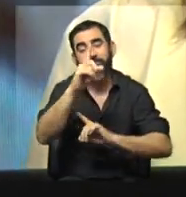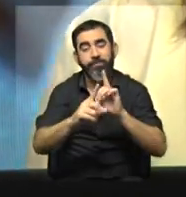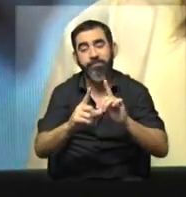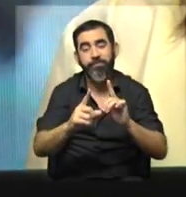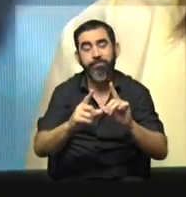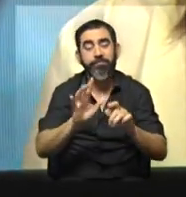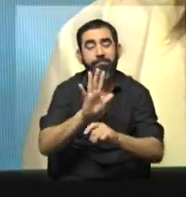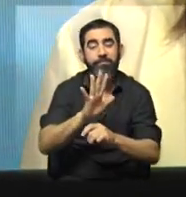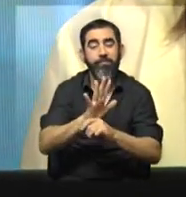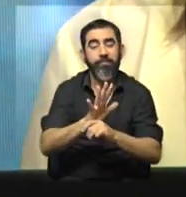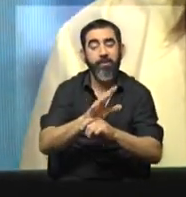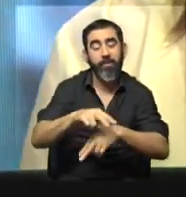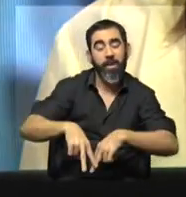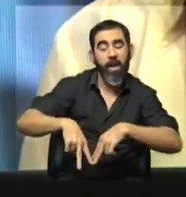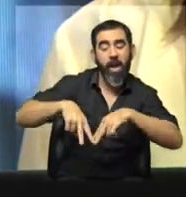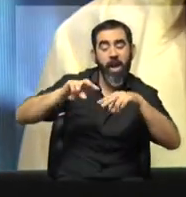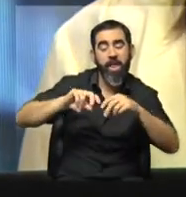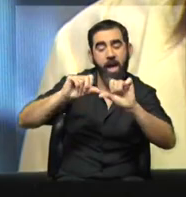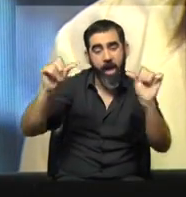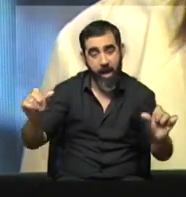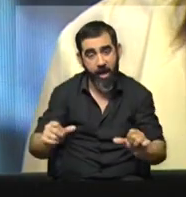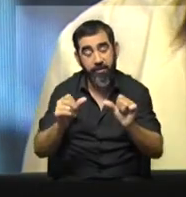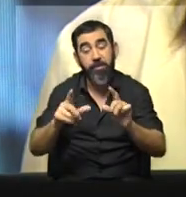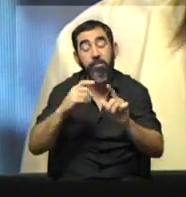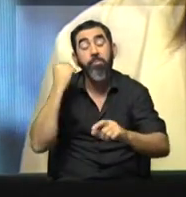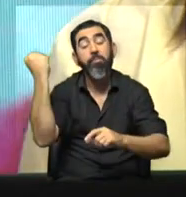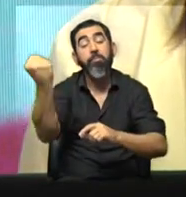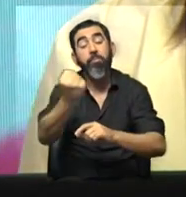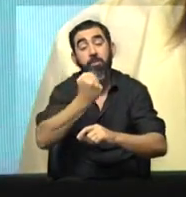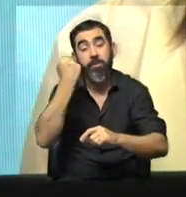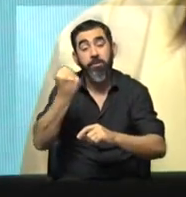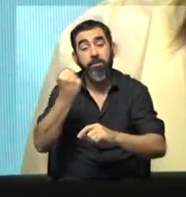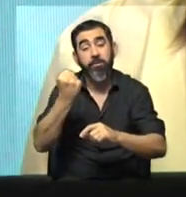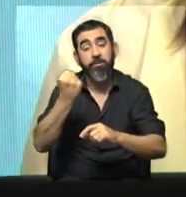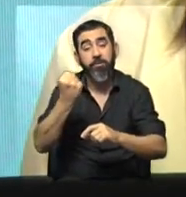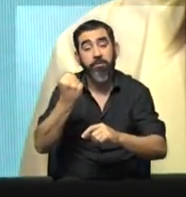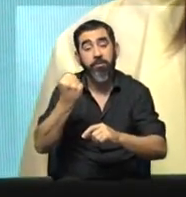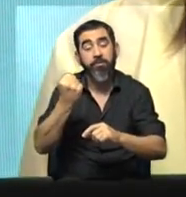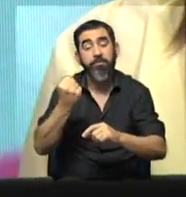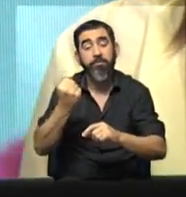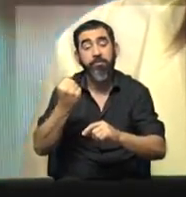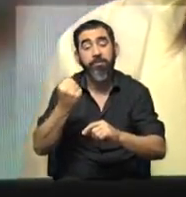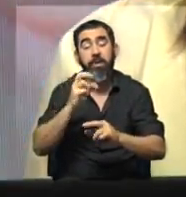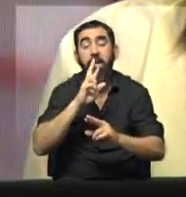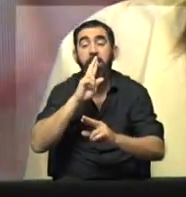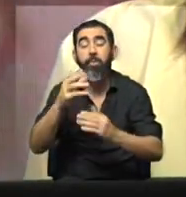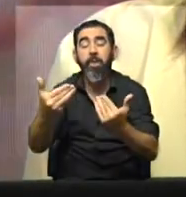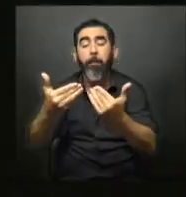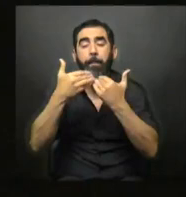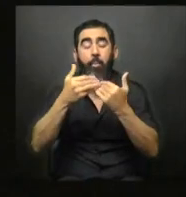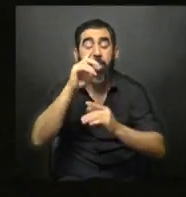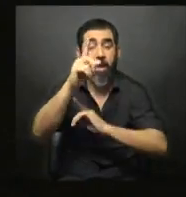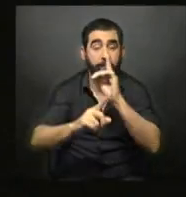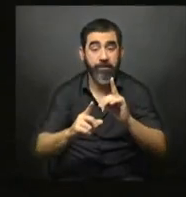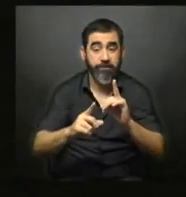muestra un poco qué tipo de análisis se puede hacer y lo importante es que se busca responder preguntas, que a veces se